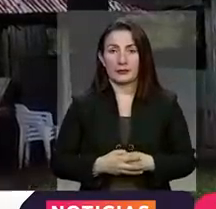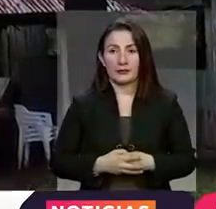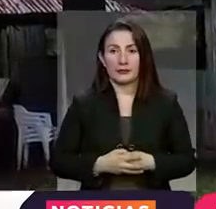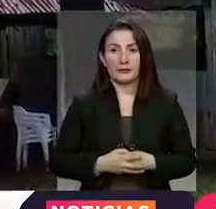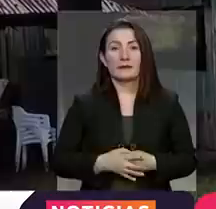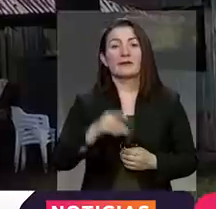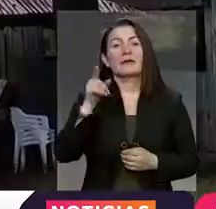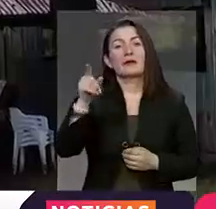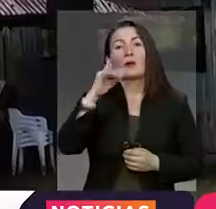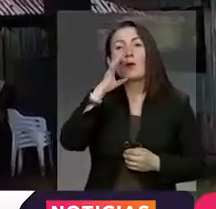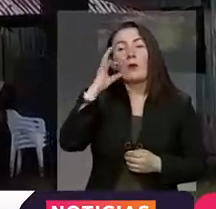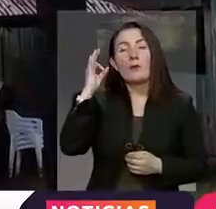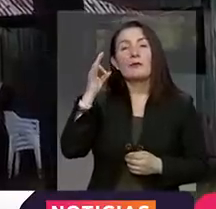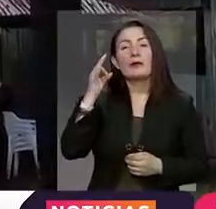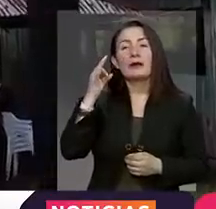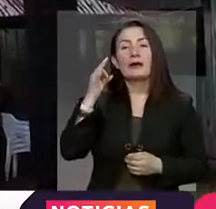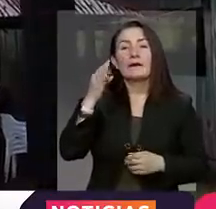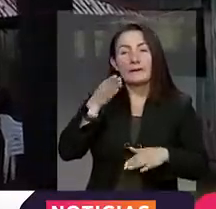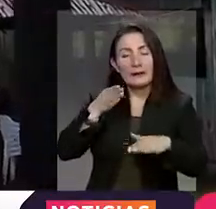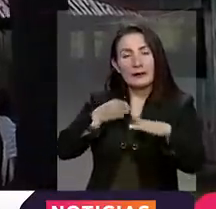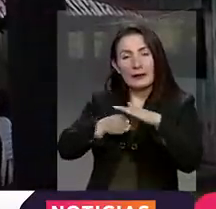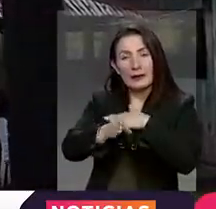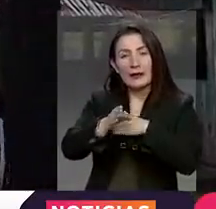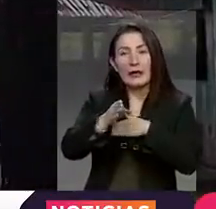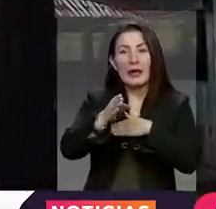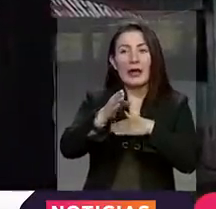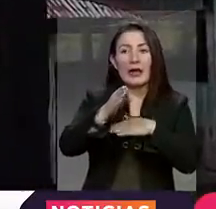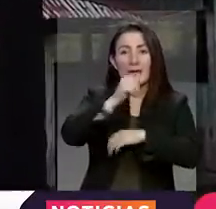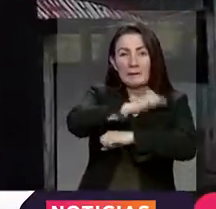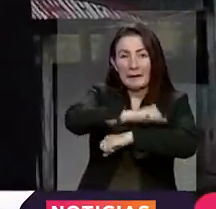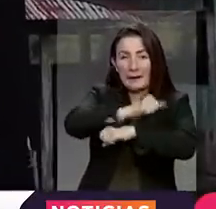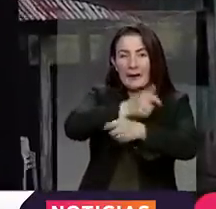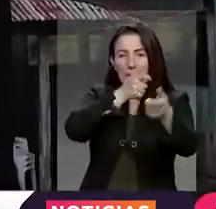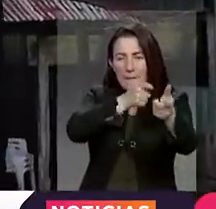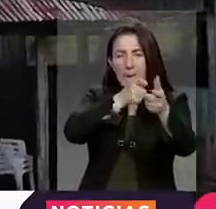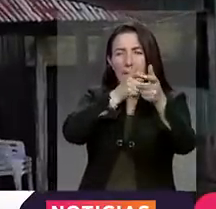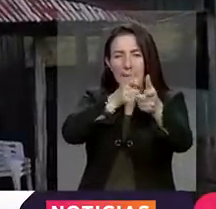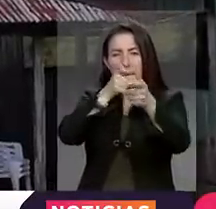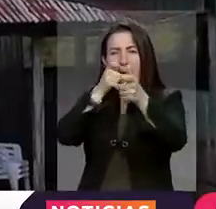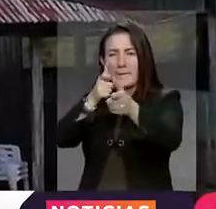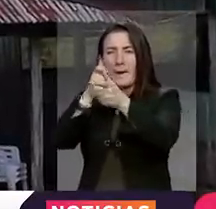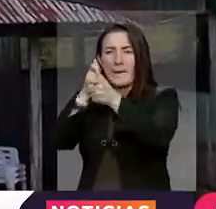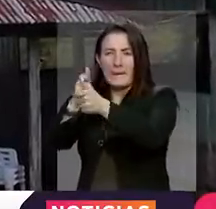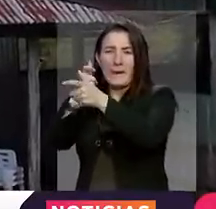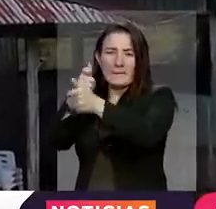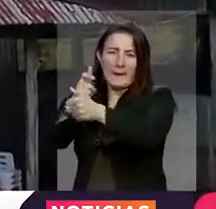Y el man se mete con el galín por la ventana al plomo.